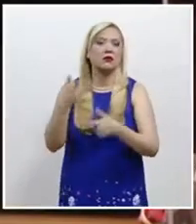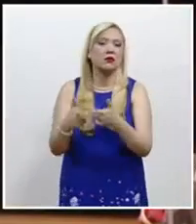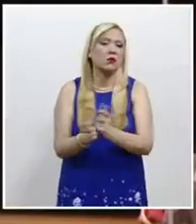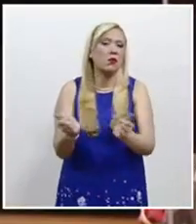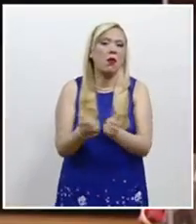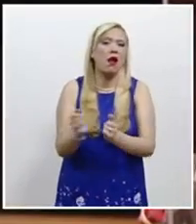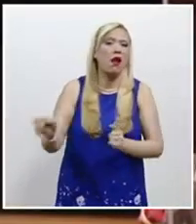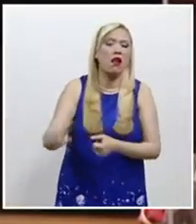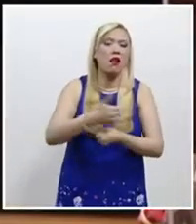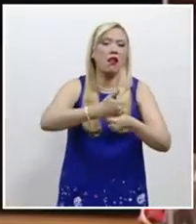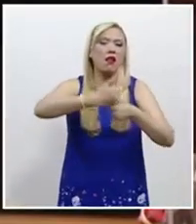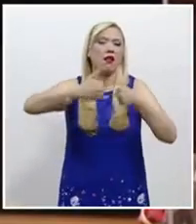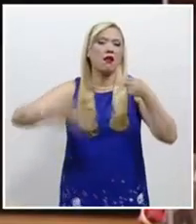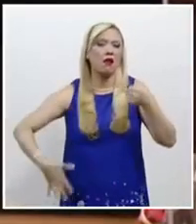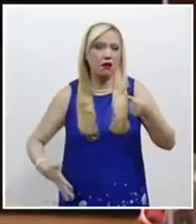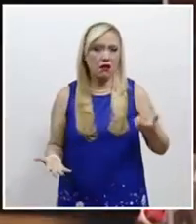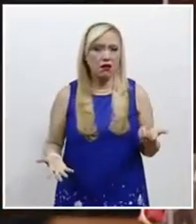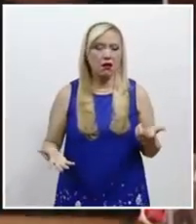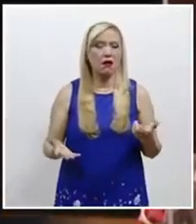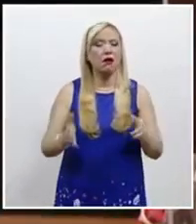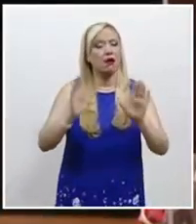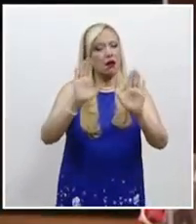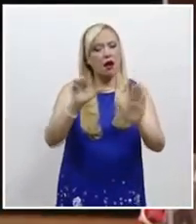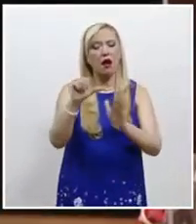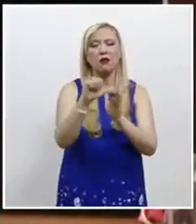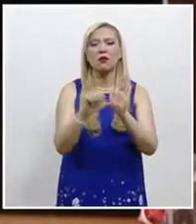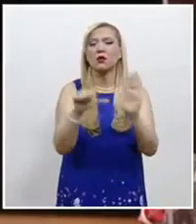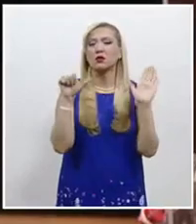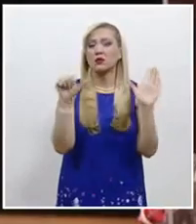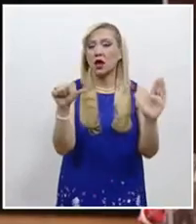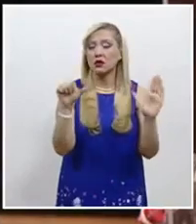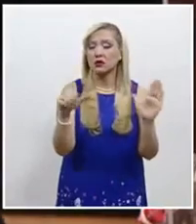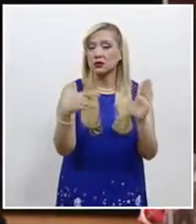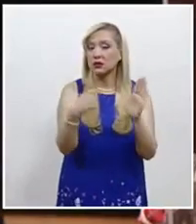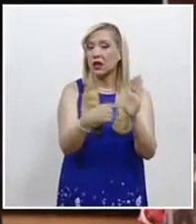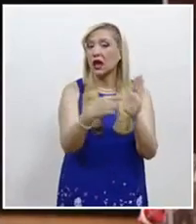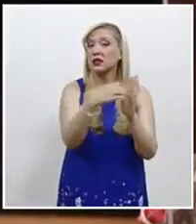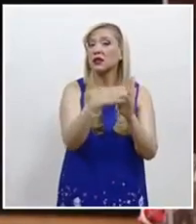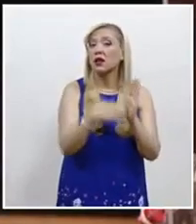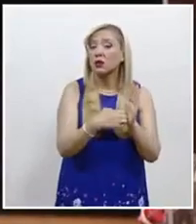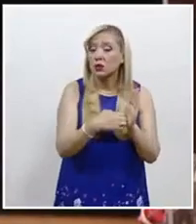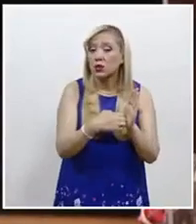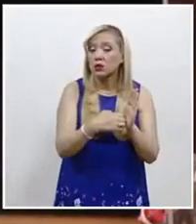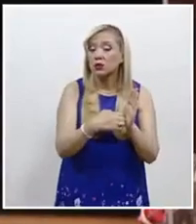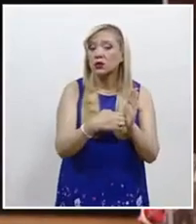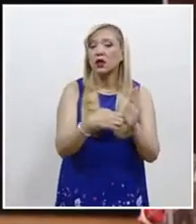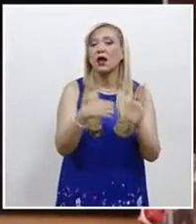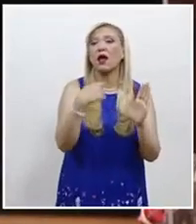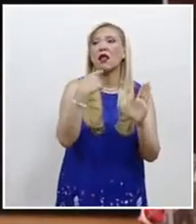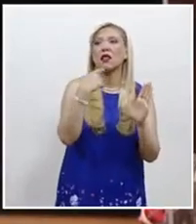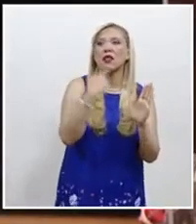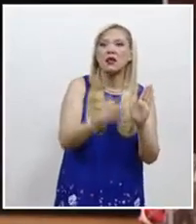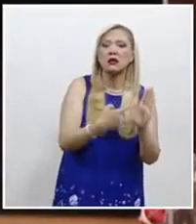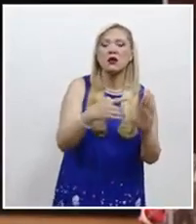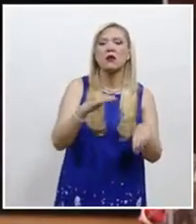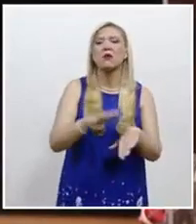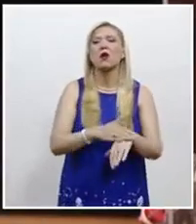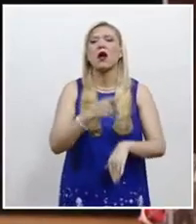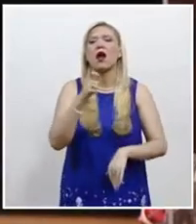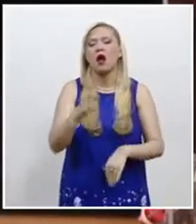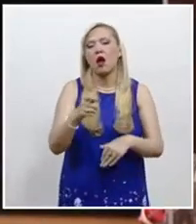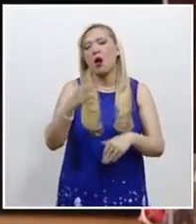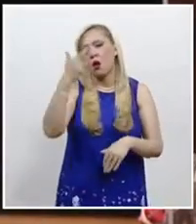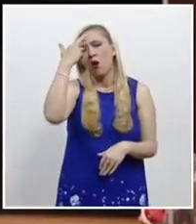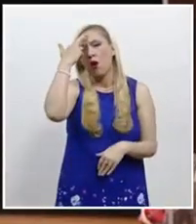que se cumpla el supuesto del artículo 16 de los estatutos relacionado al caso debidamente